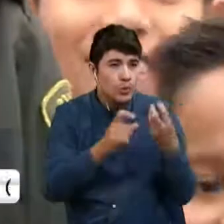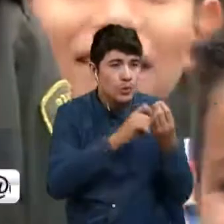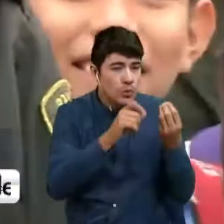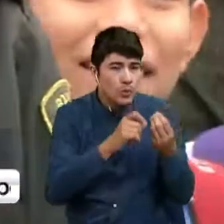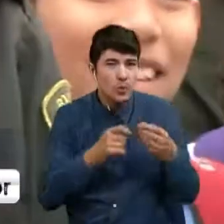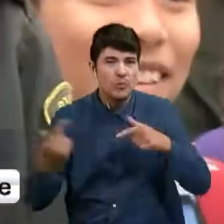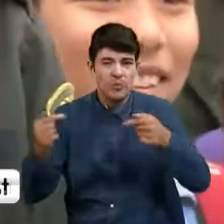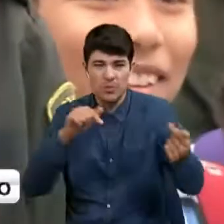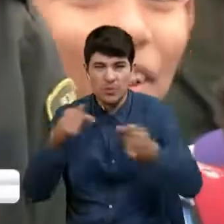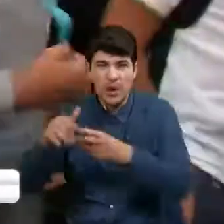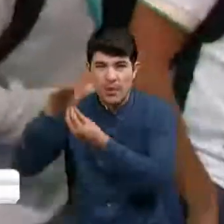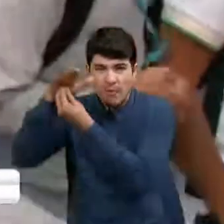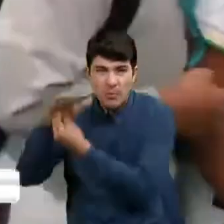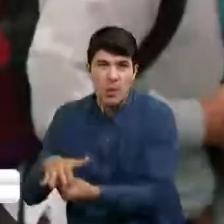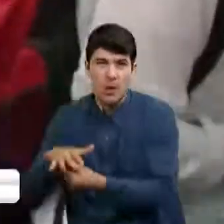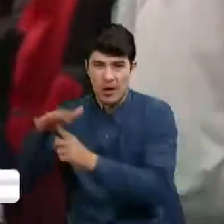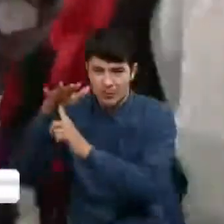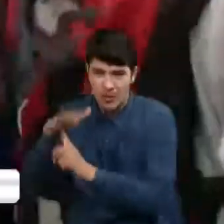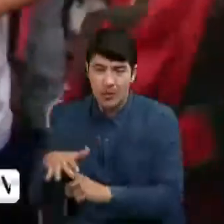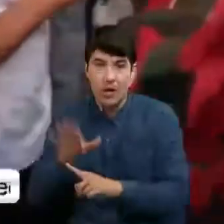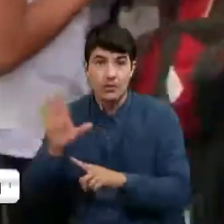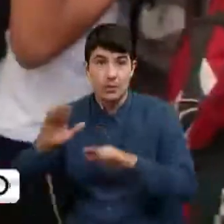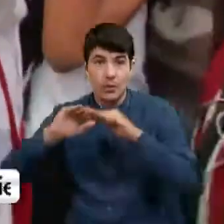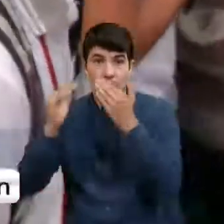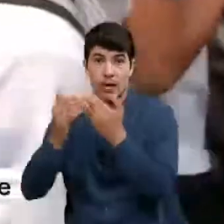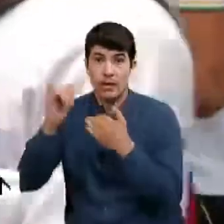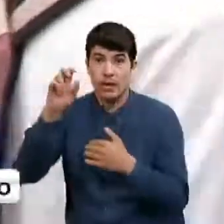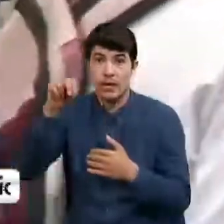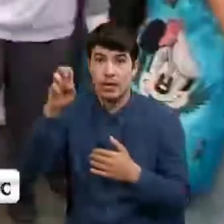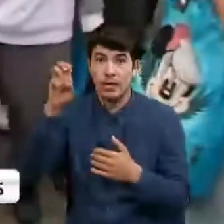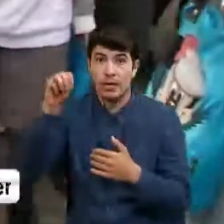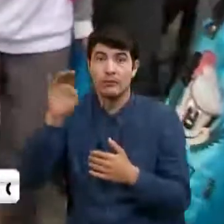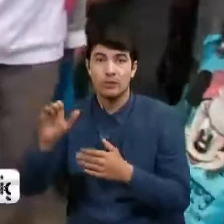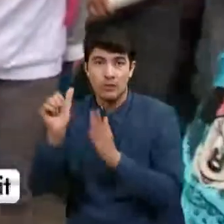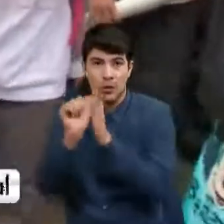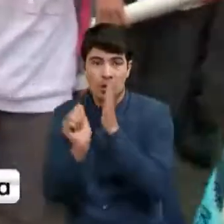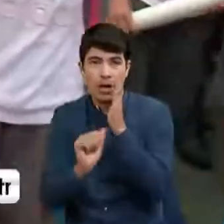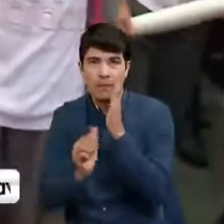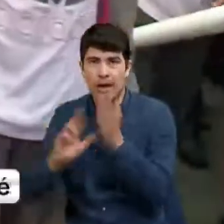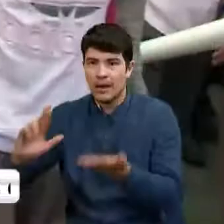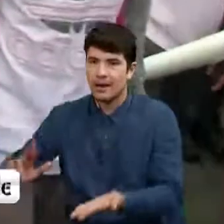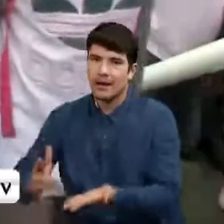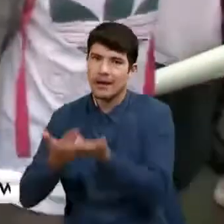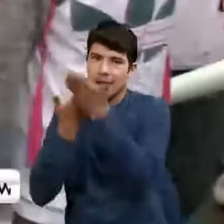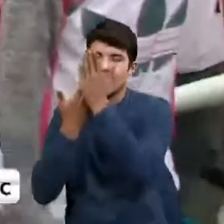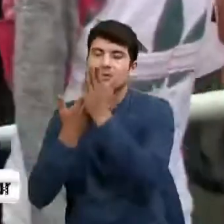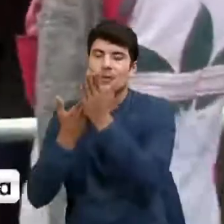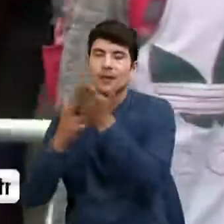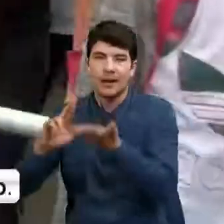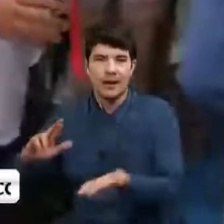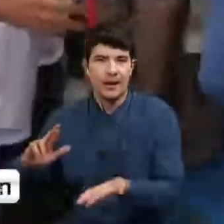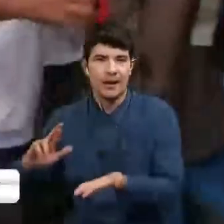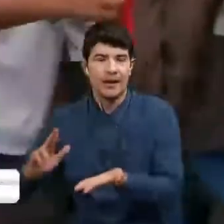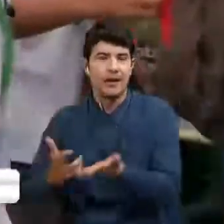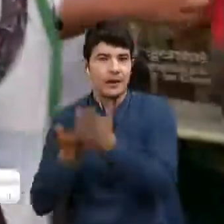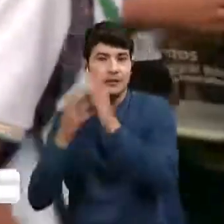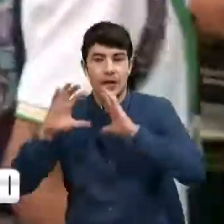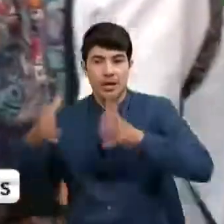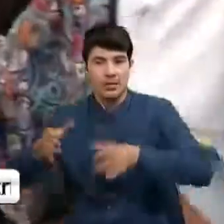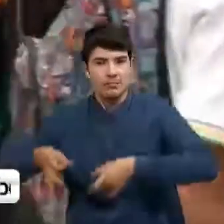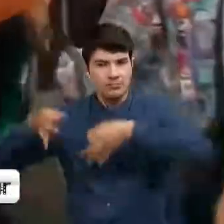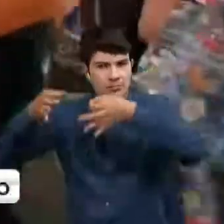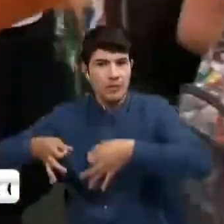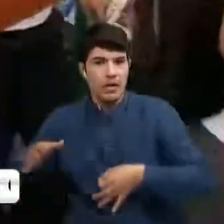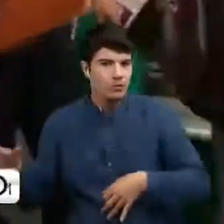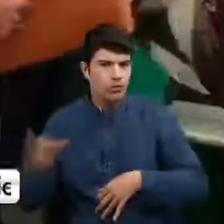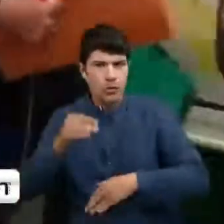matoneo bullying en el colegio inem la policía lanzó el programa regreso a clases seguro que busca despertar conciencia